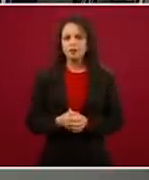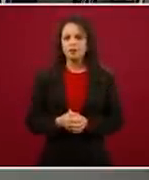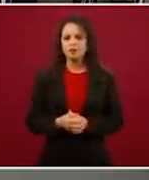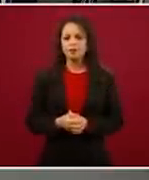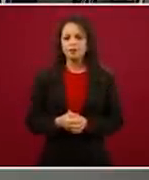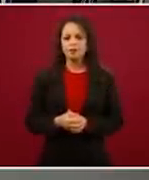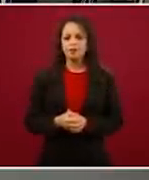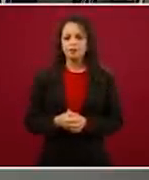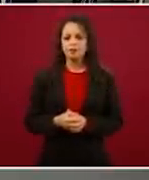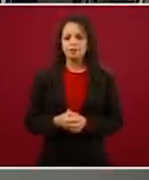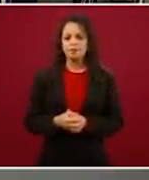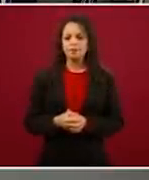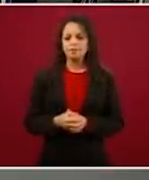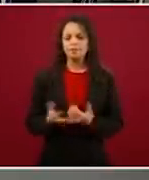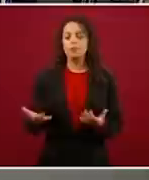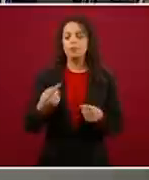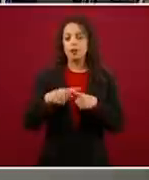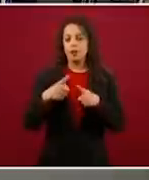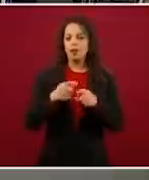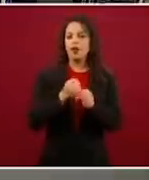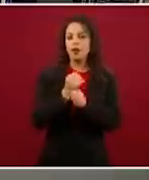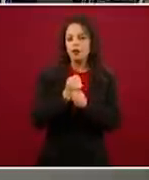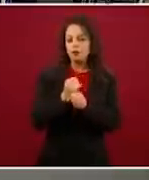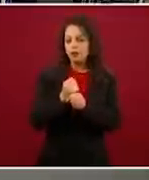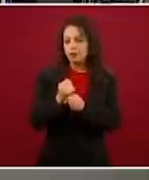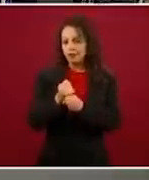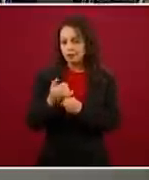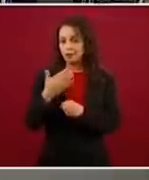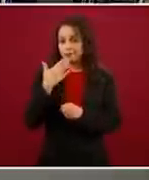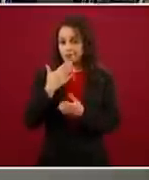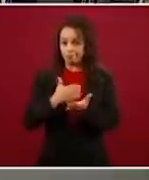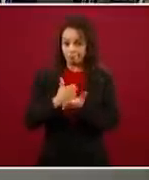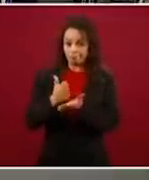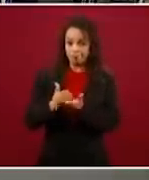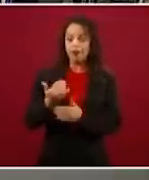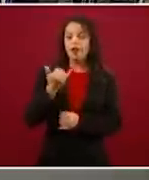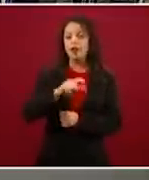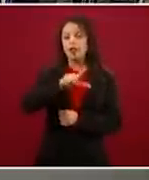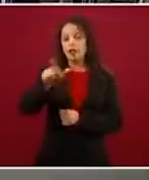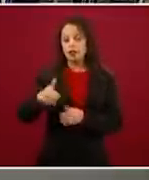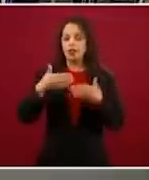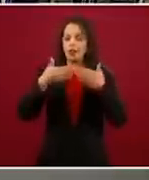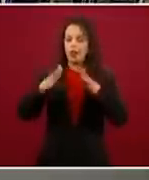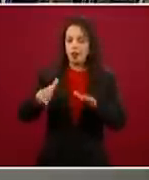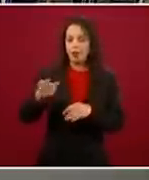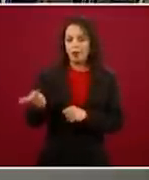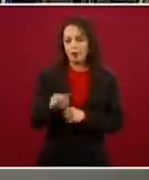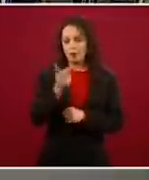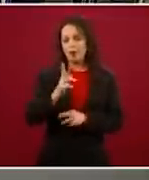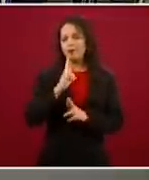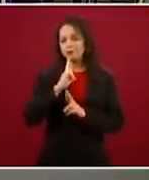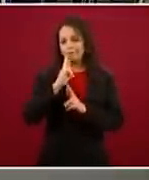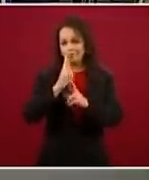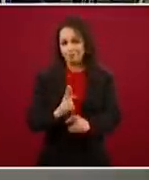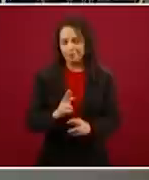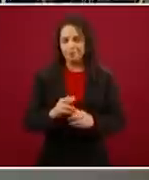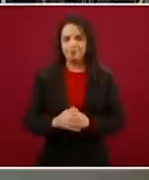cómo van las investigaciones y luego abrimos para preguntas y respuestas.